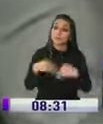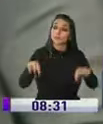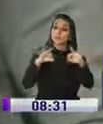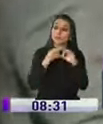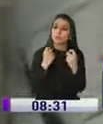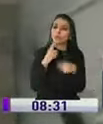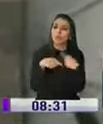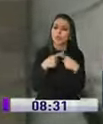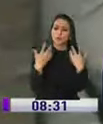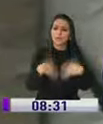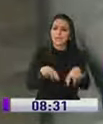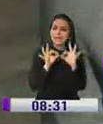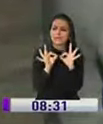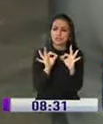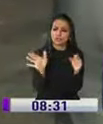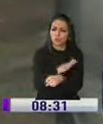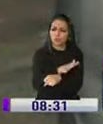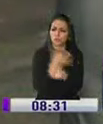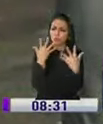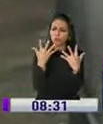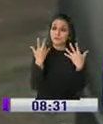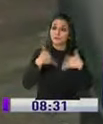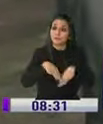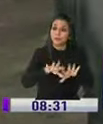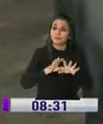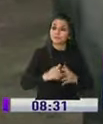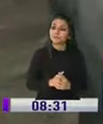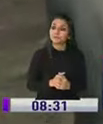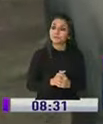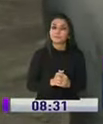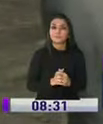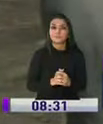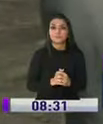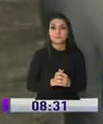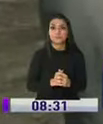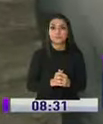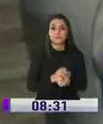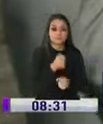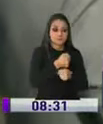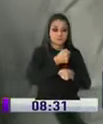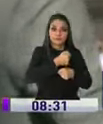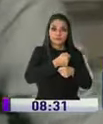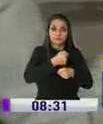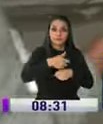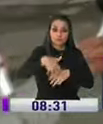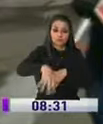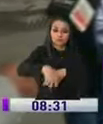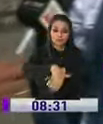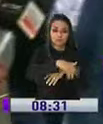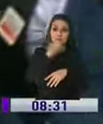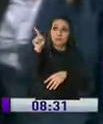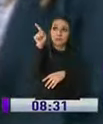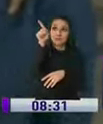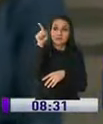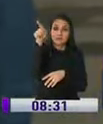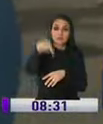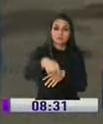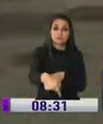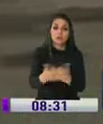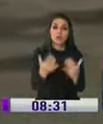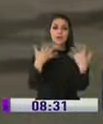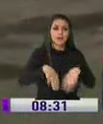ya hablando de esta obra que estará lista? Bueno, los trabajos de señalización vial estarán listos para el día de hoy, por lo que